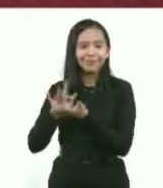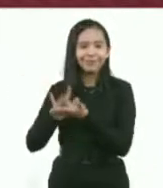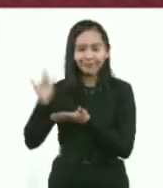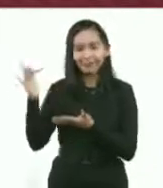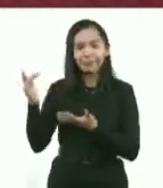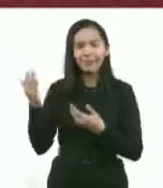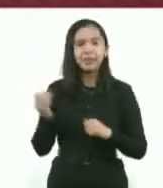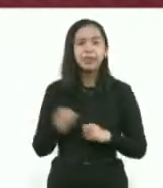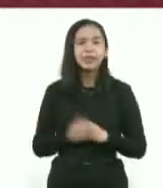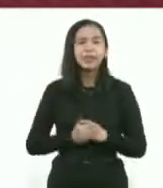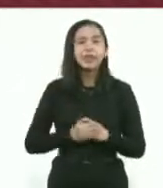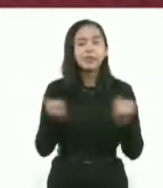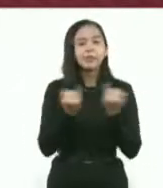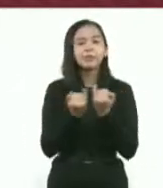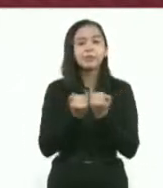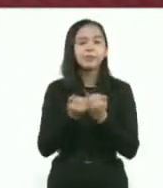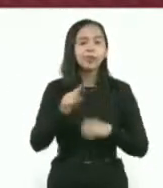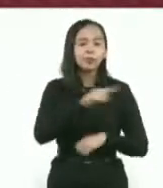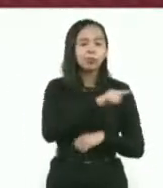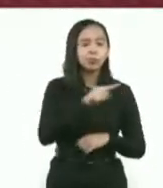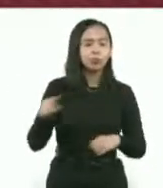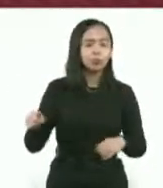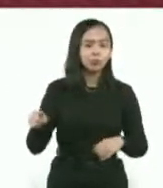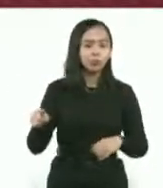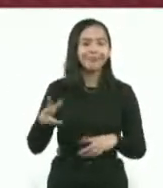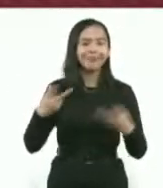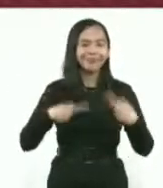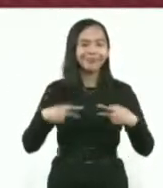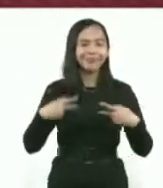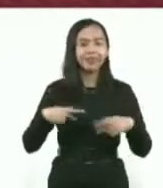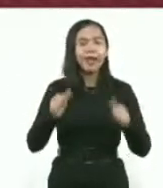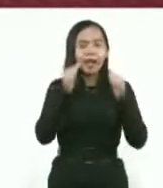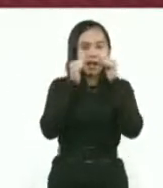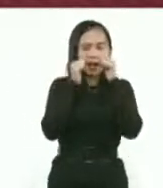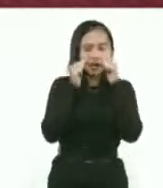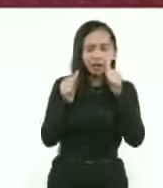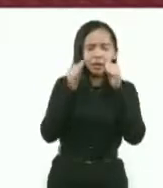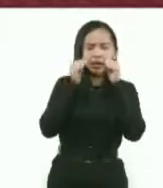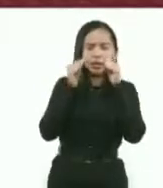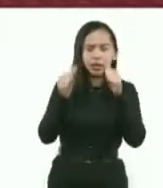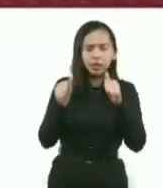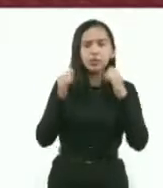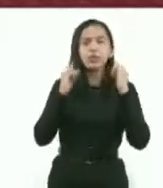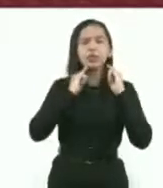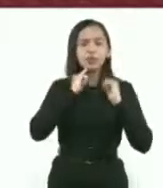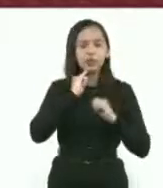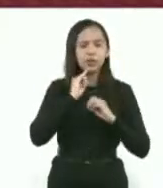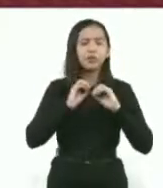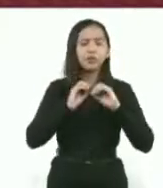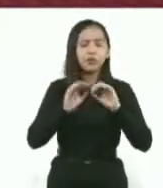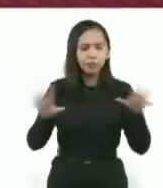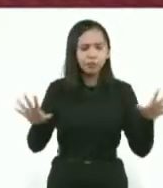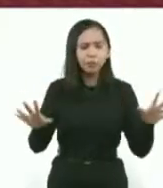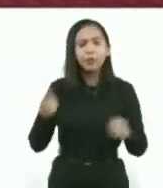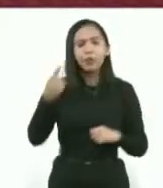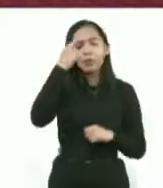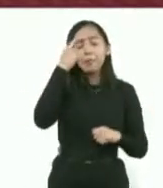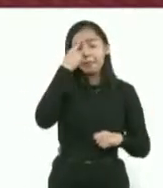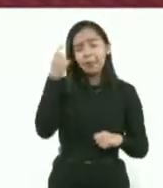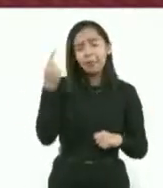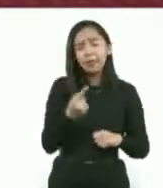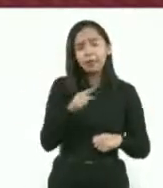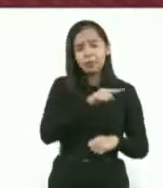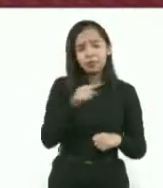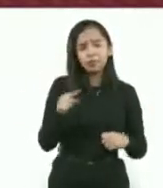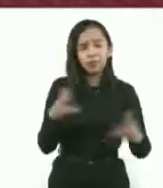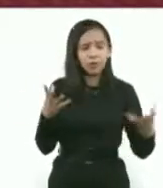y decirle a los habitantes de la ciudad que sigan pendientes de esta información y que si todos juntos